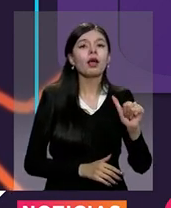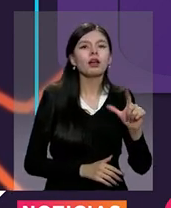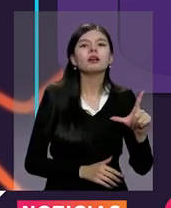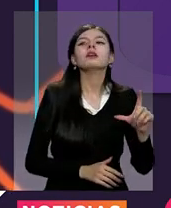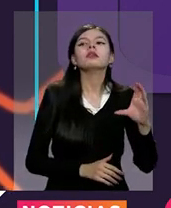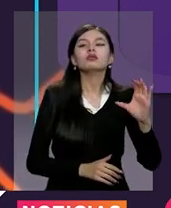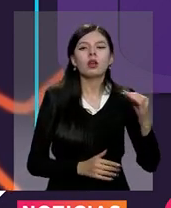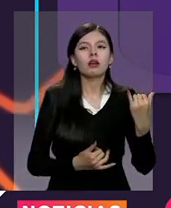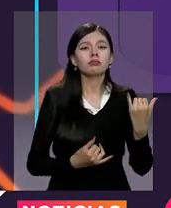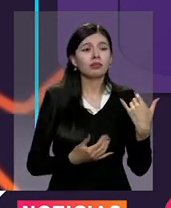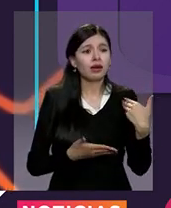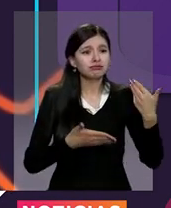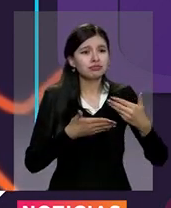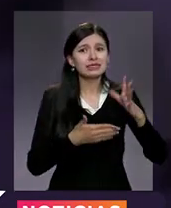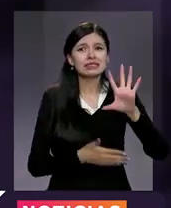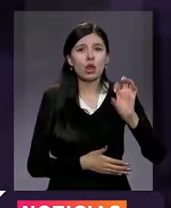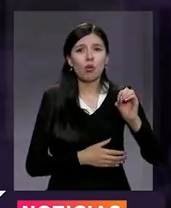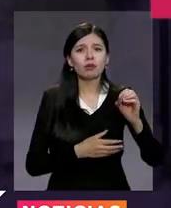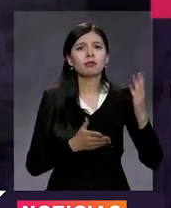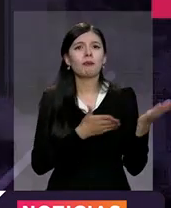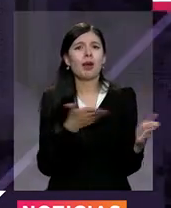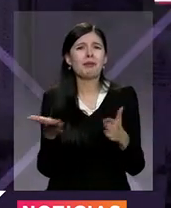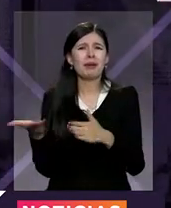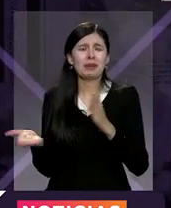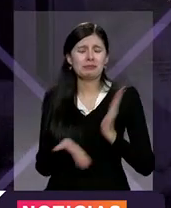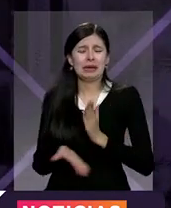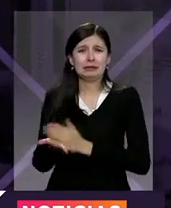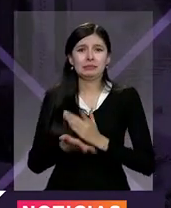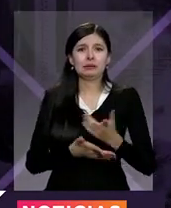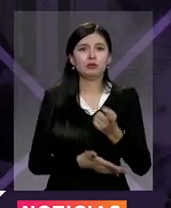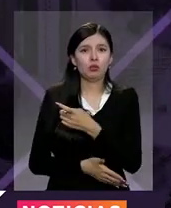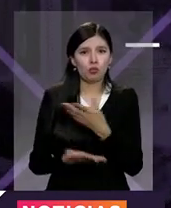dejaron 189 víctimas.